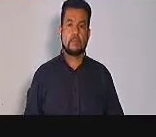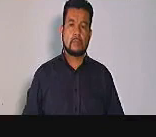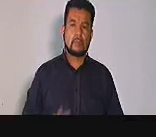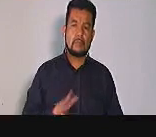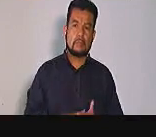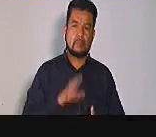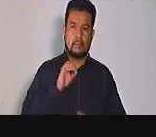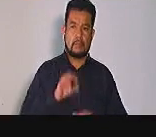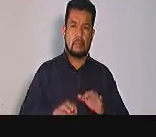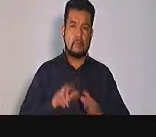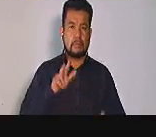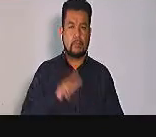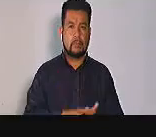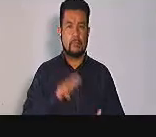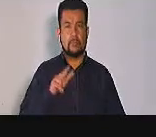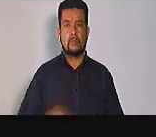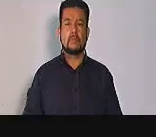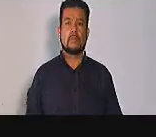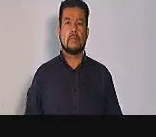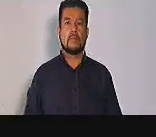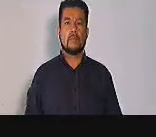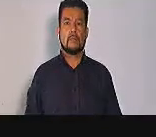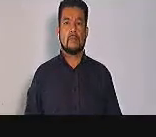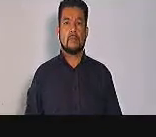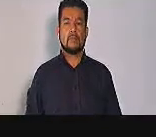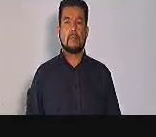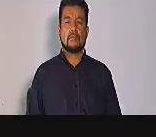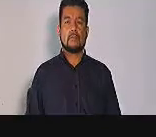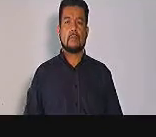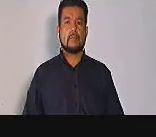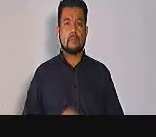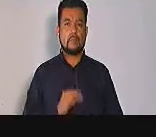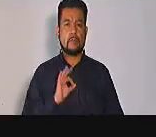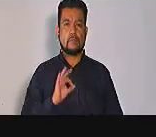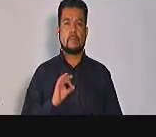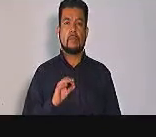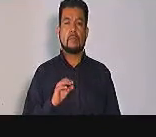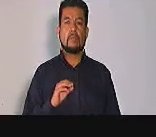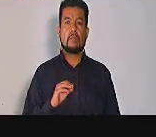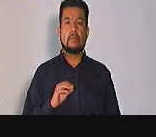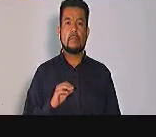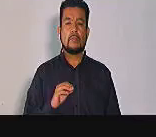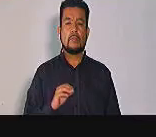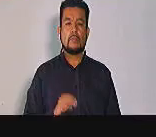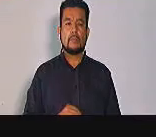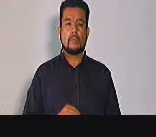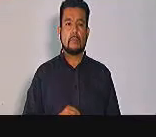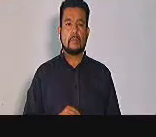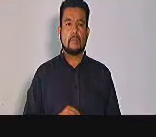Aprobado, señor secretario. Aprobado. Concejal Correa vota sí, copiado.